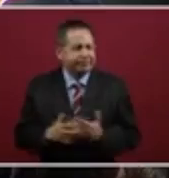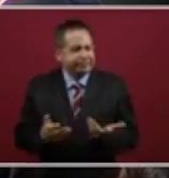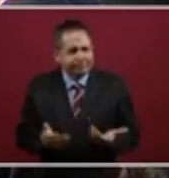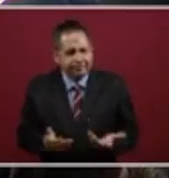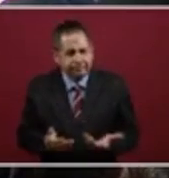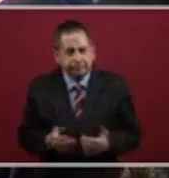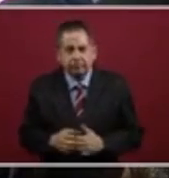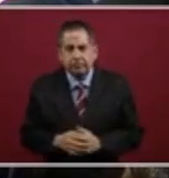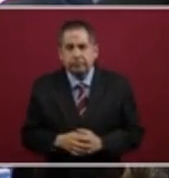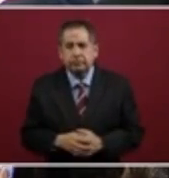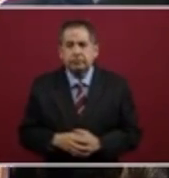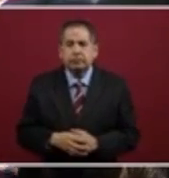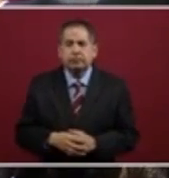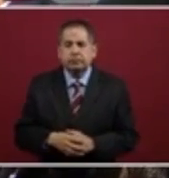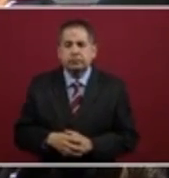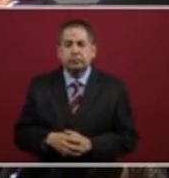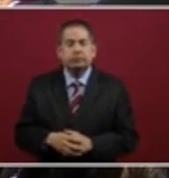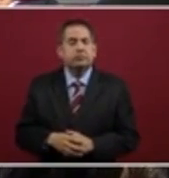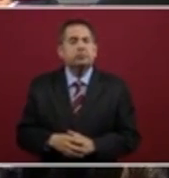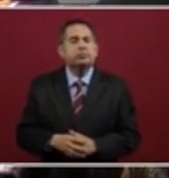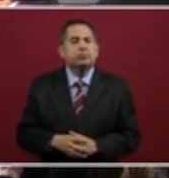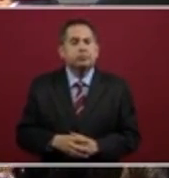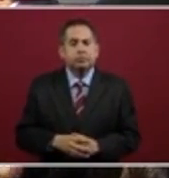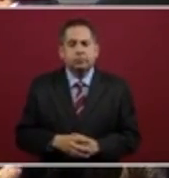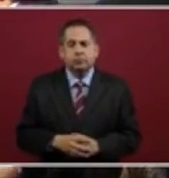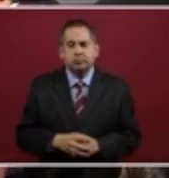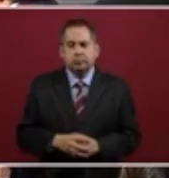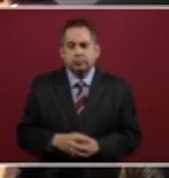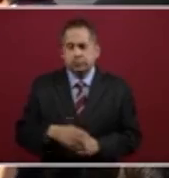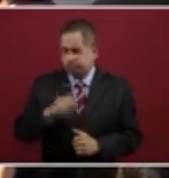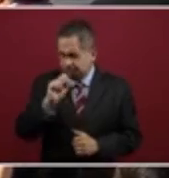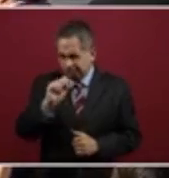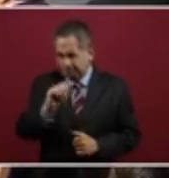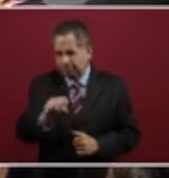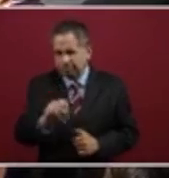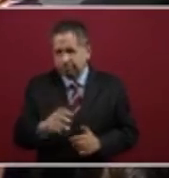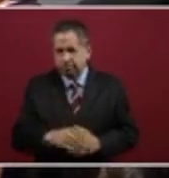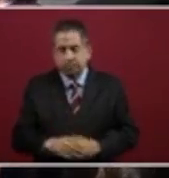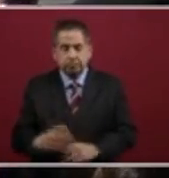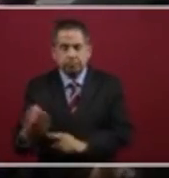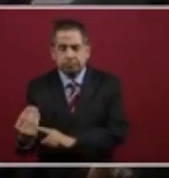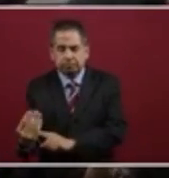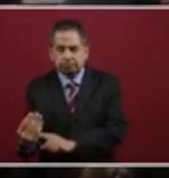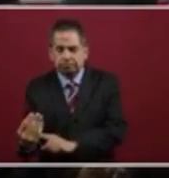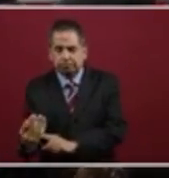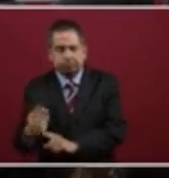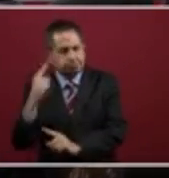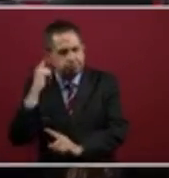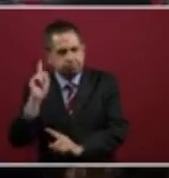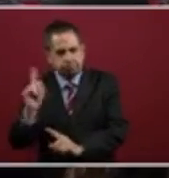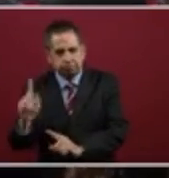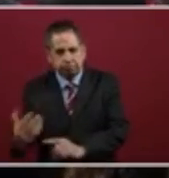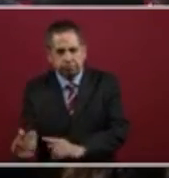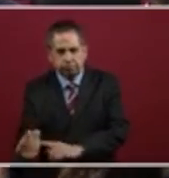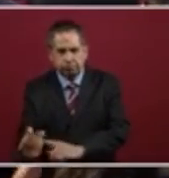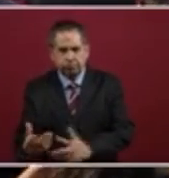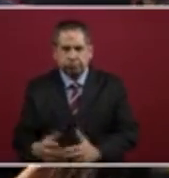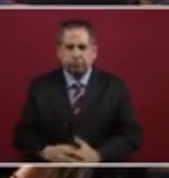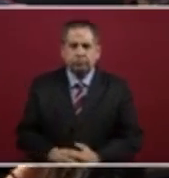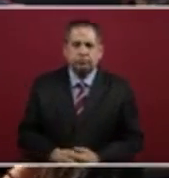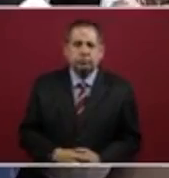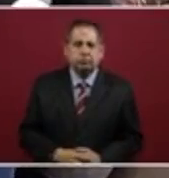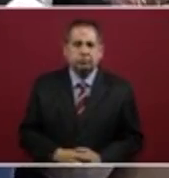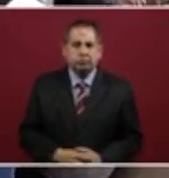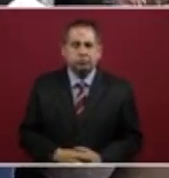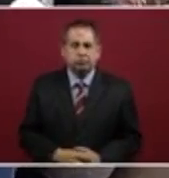la Orquesta Sinfónica también pide en esta sesión que les dejen ensayar en el teatro porque los mandan al Regina y tienen